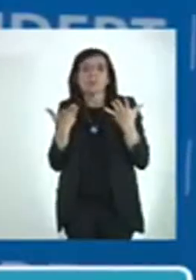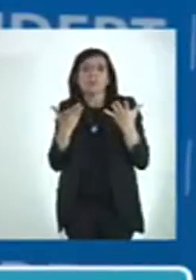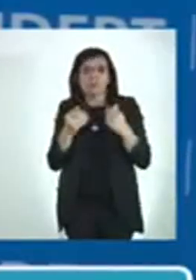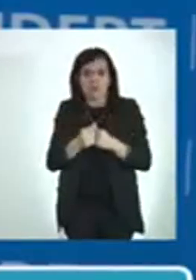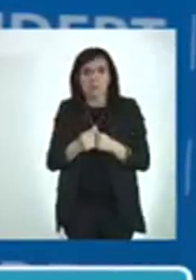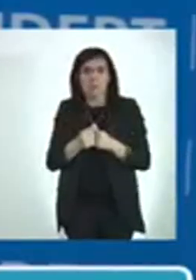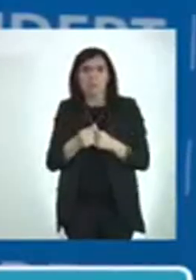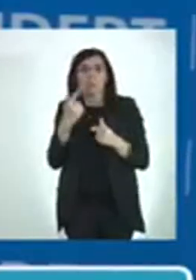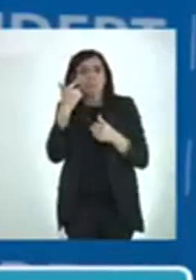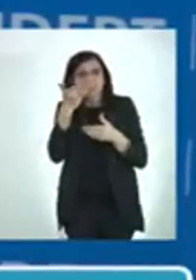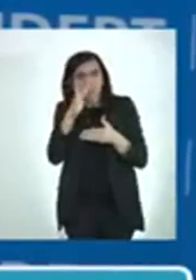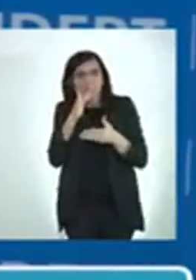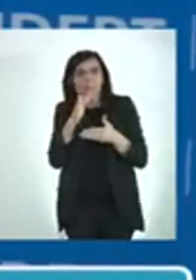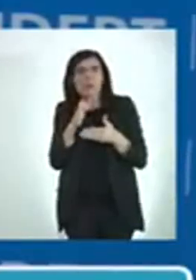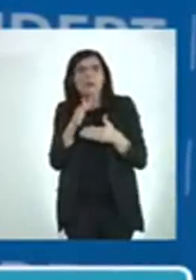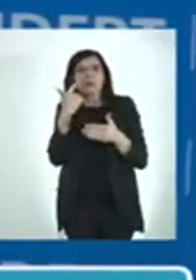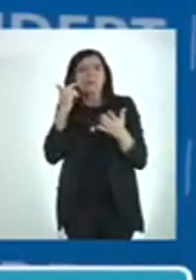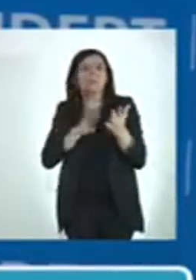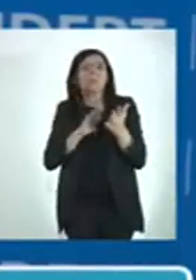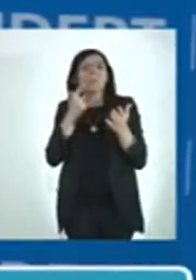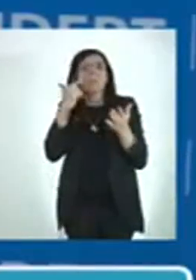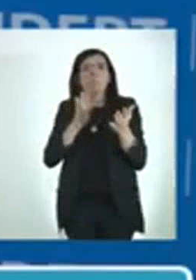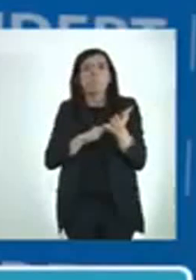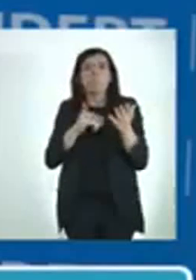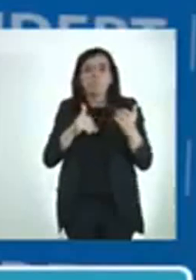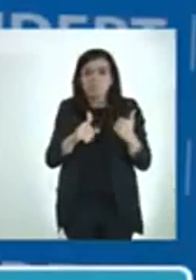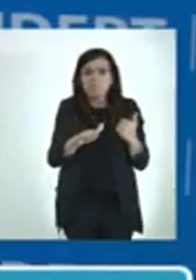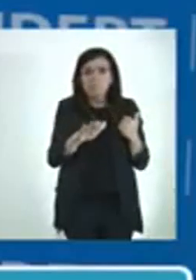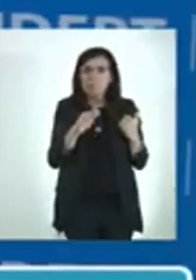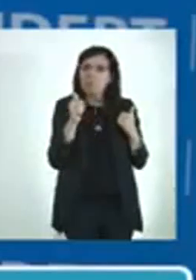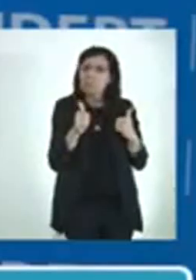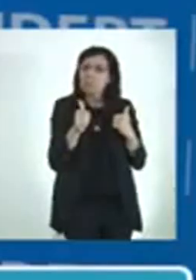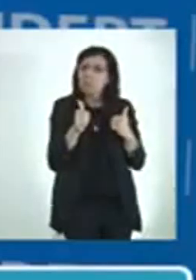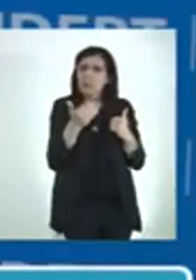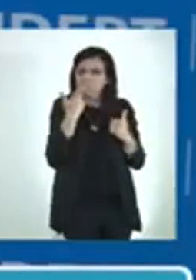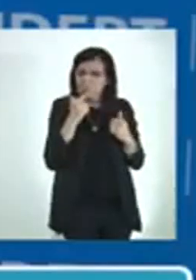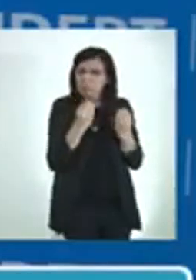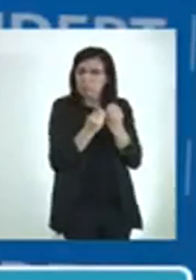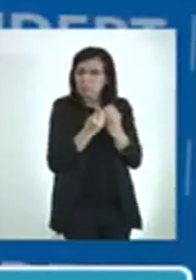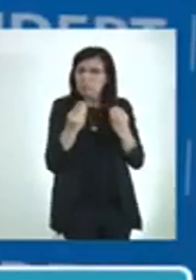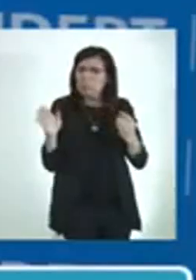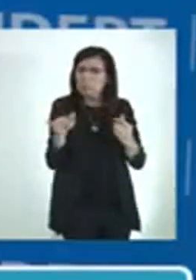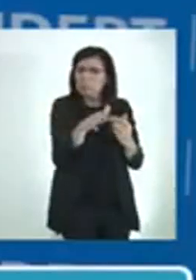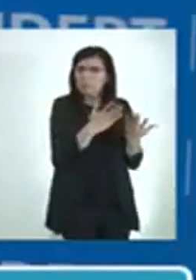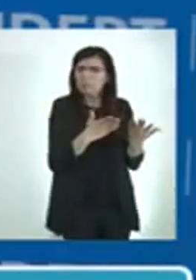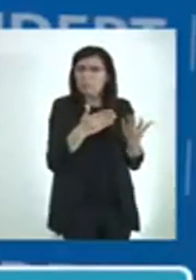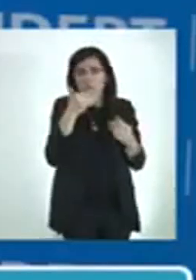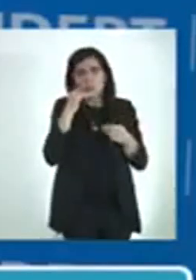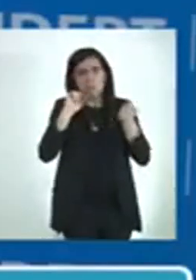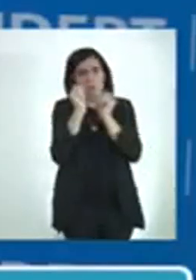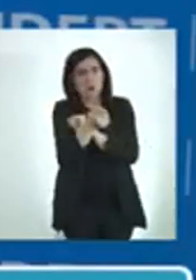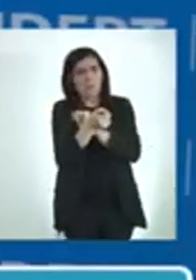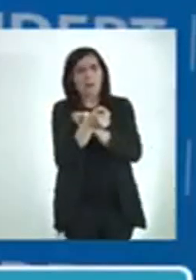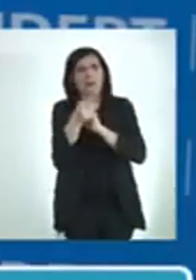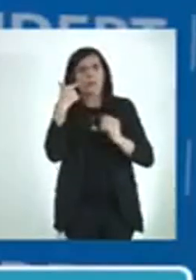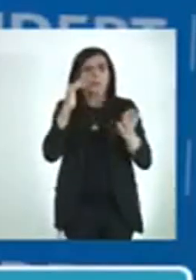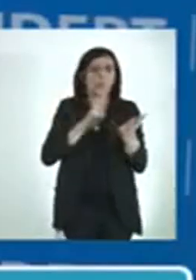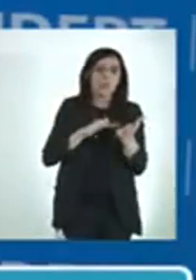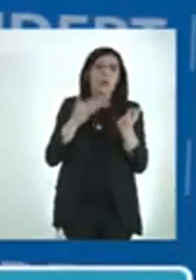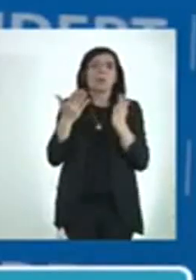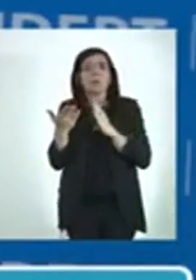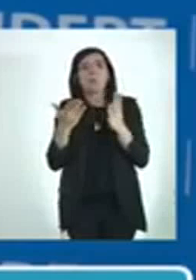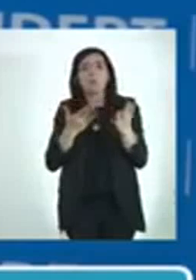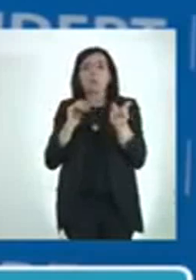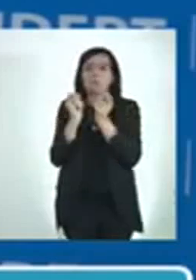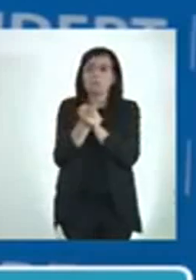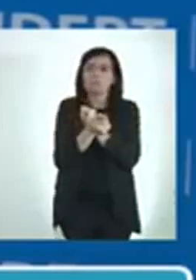el trabajo, o sea, haciendo una prueba con los chicos, viendo los resultados, volviendo a apostar, así. La ESI es una,